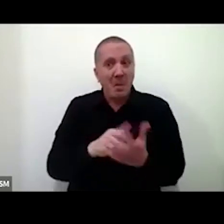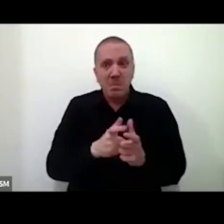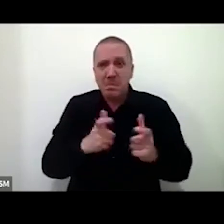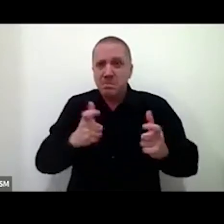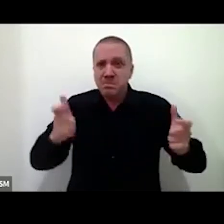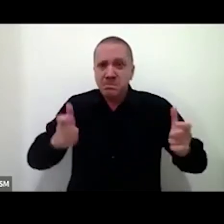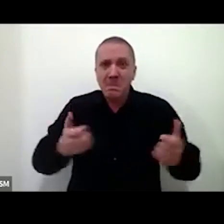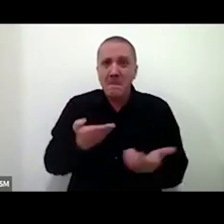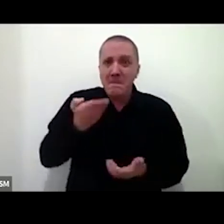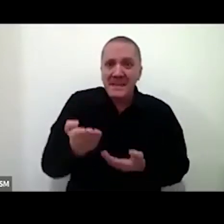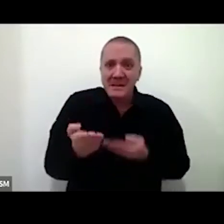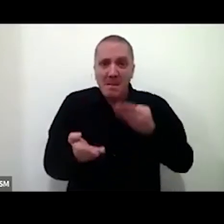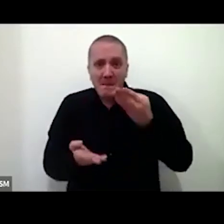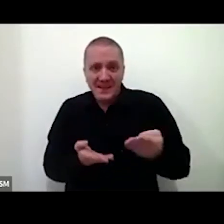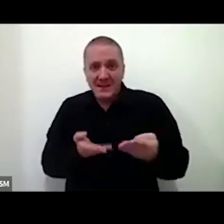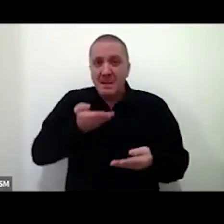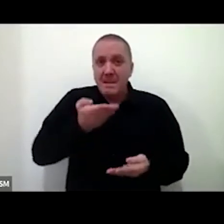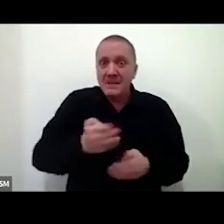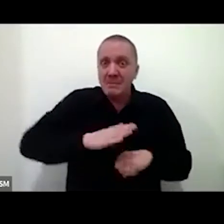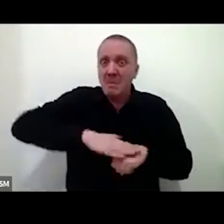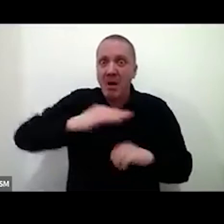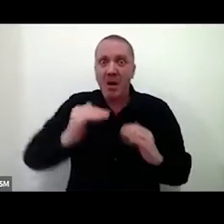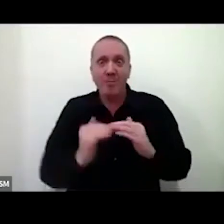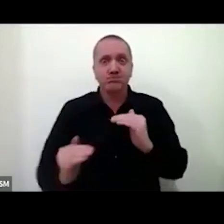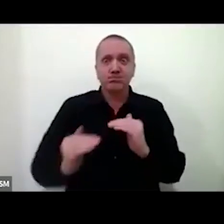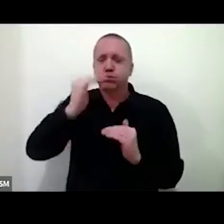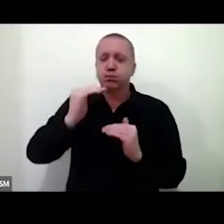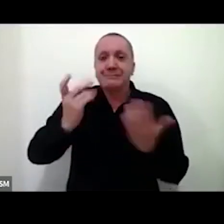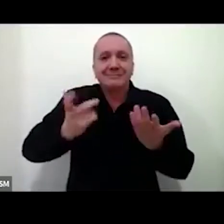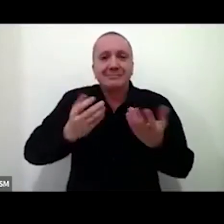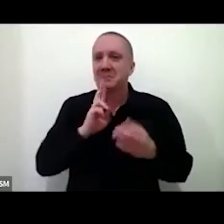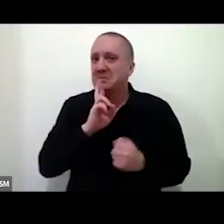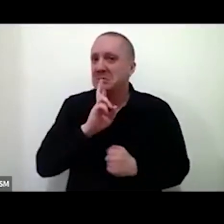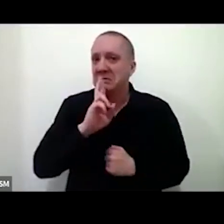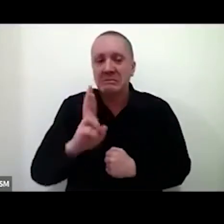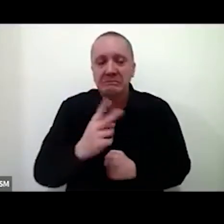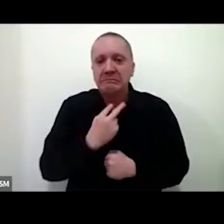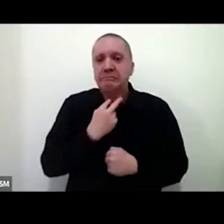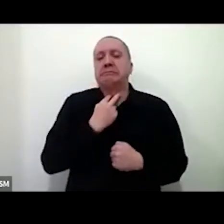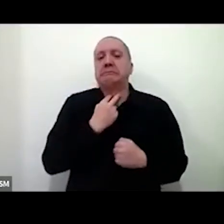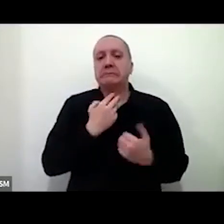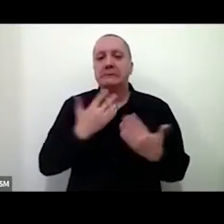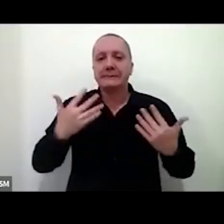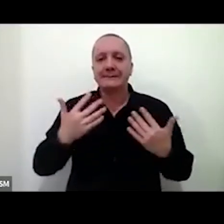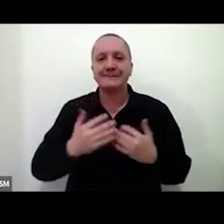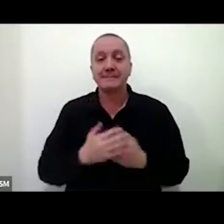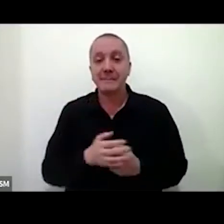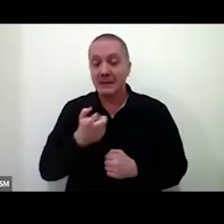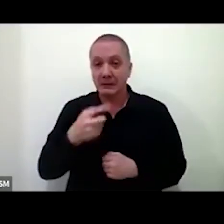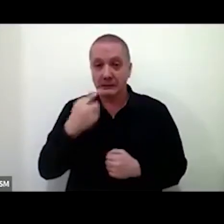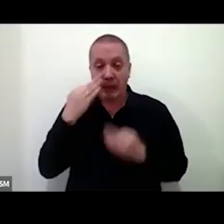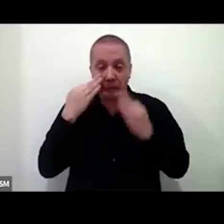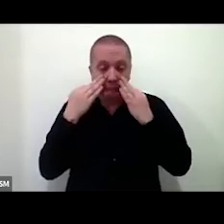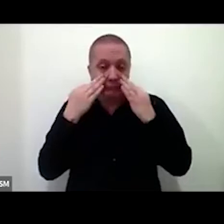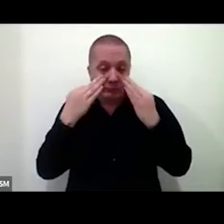que sobrepasan la capacidad de respuesta. Crecimiento que se nota en un